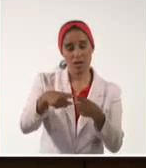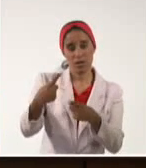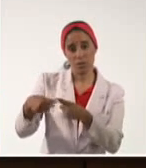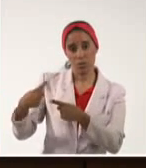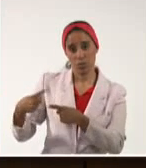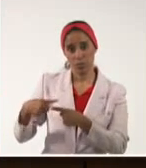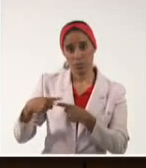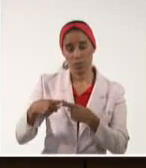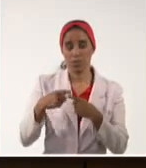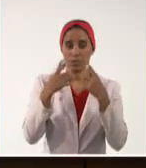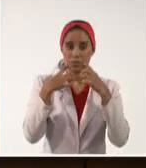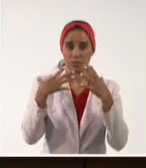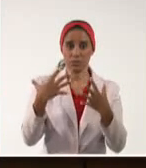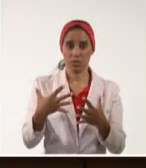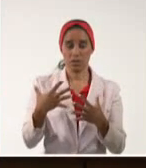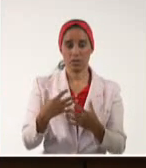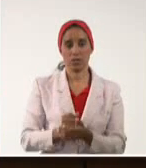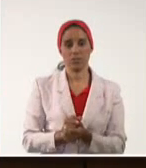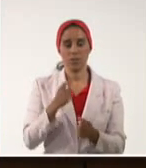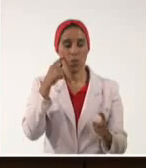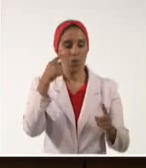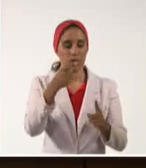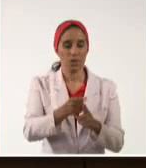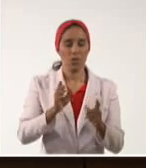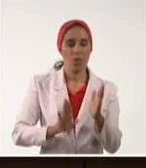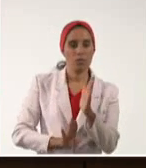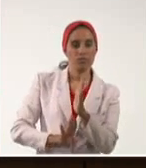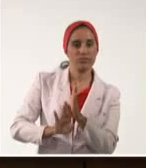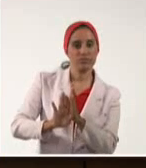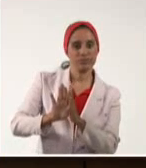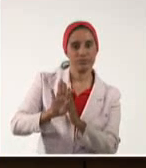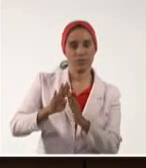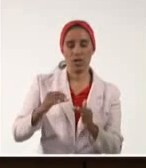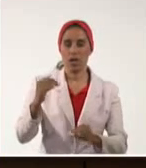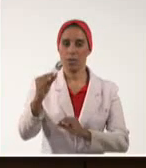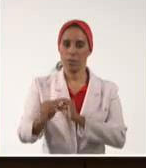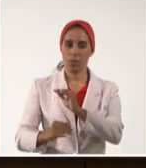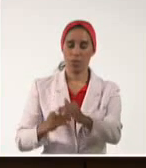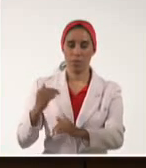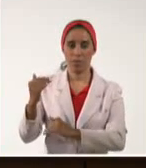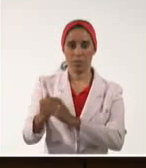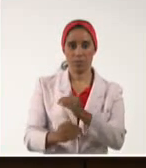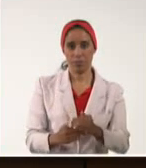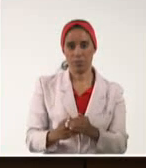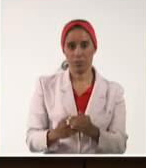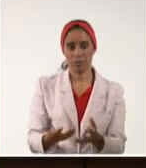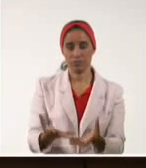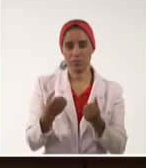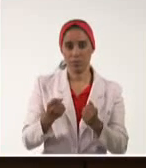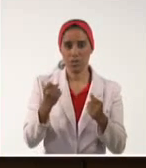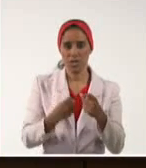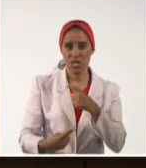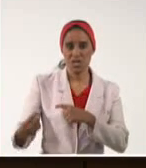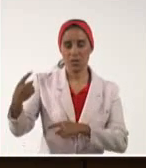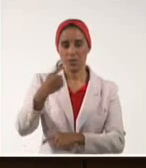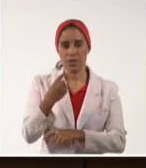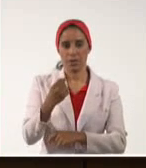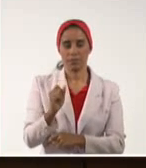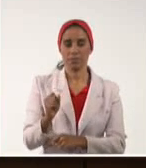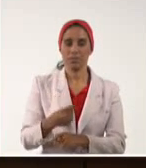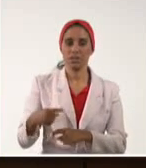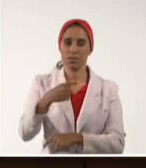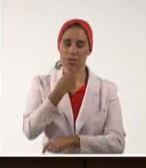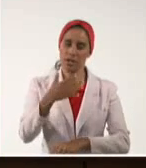en que operan, con el objetivo de avanzar en su autonomía real, recuperar los niveles de eficiencia de las principales actividades